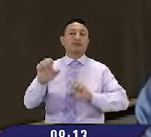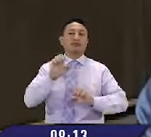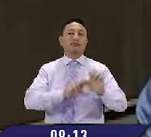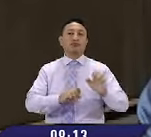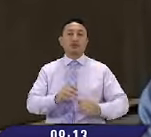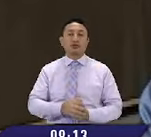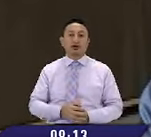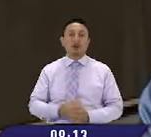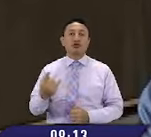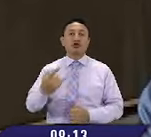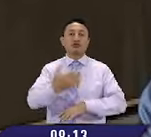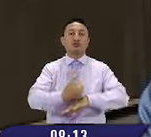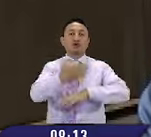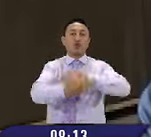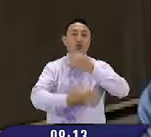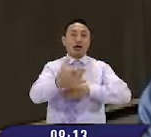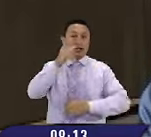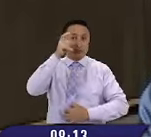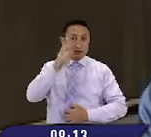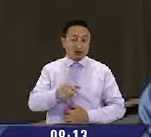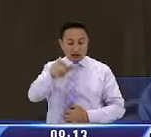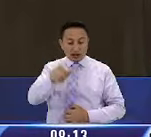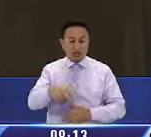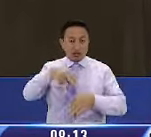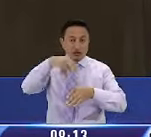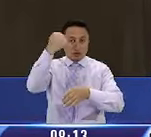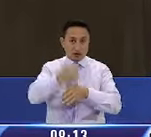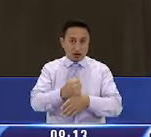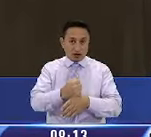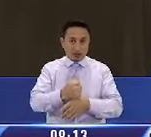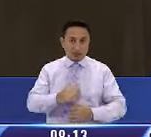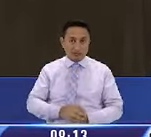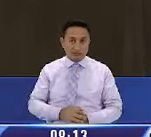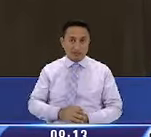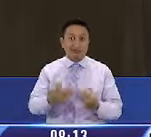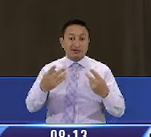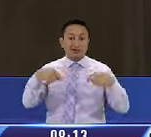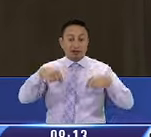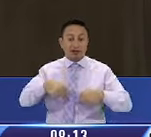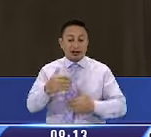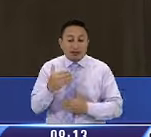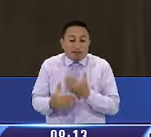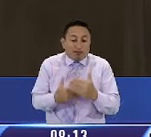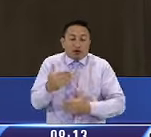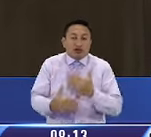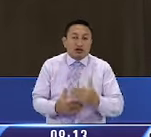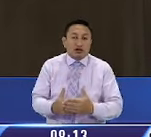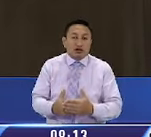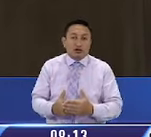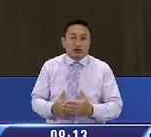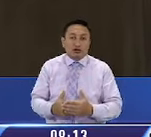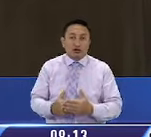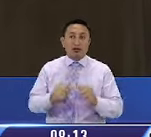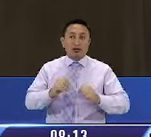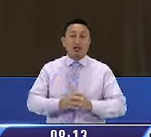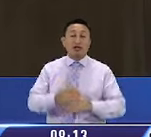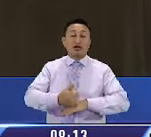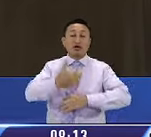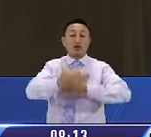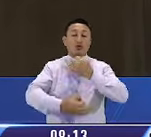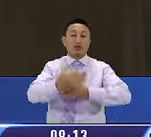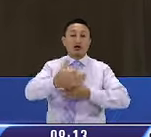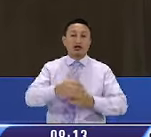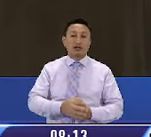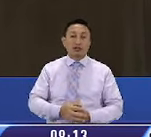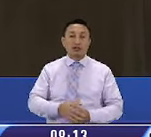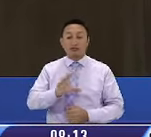no solo a jueces, fiscales, notarios, sino también al proceso que se está llevando para los jueces de tribunales,